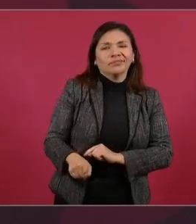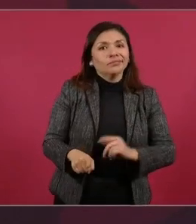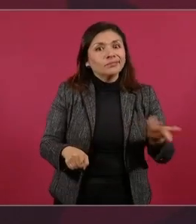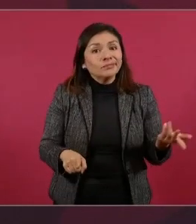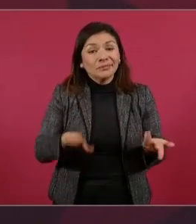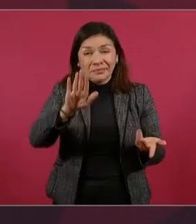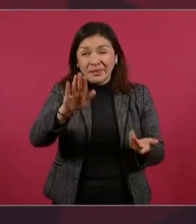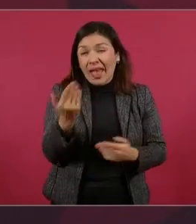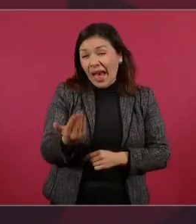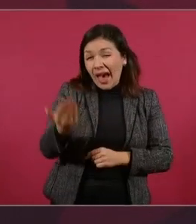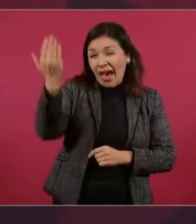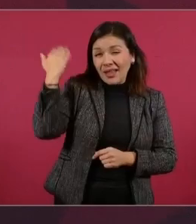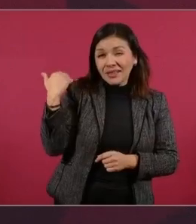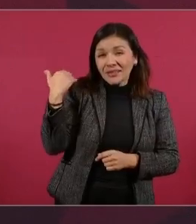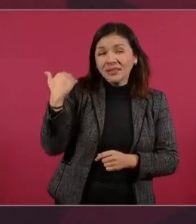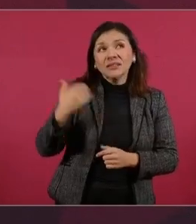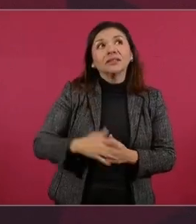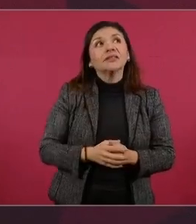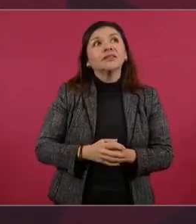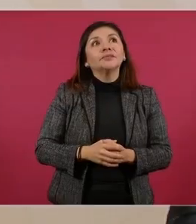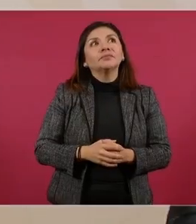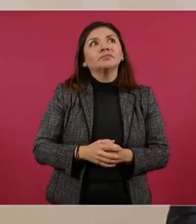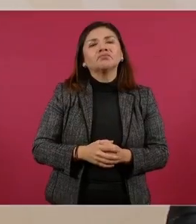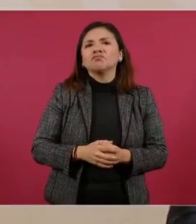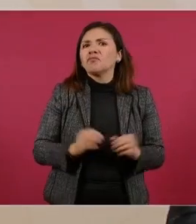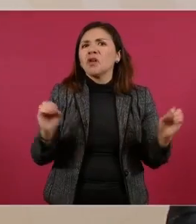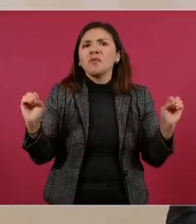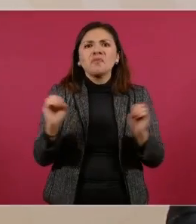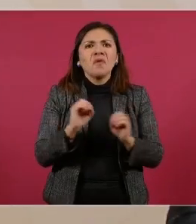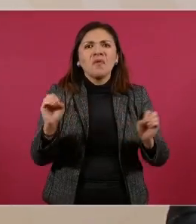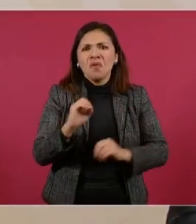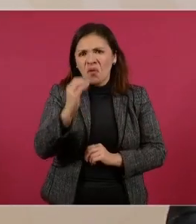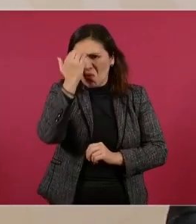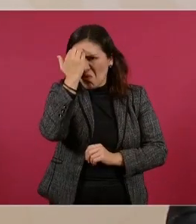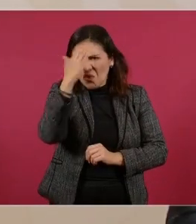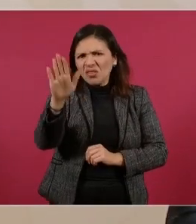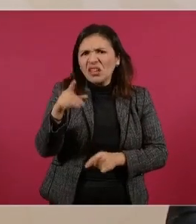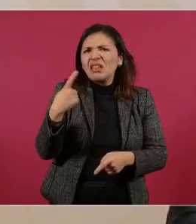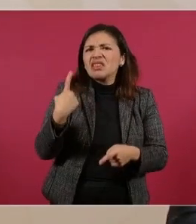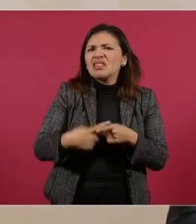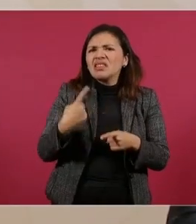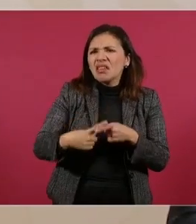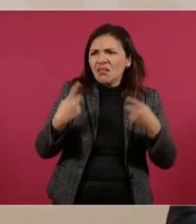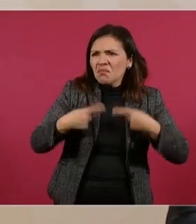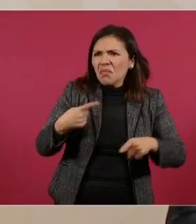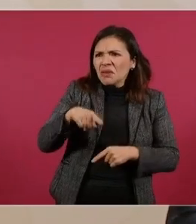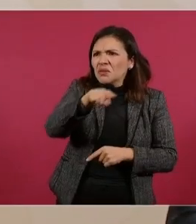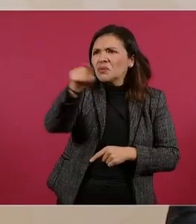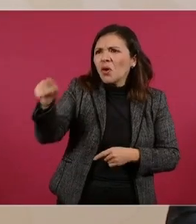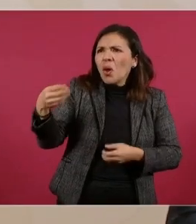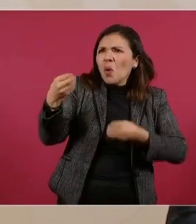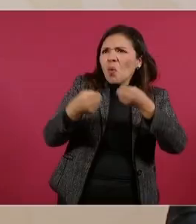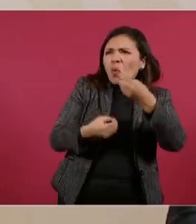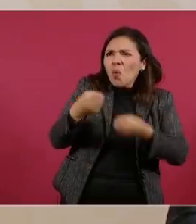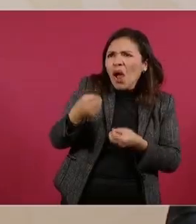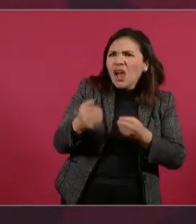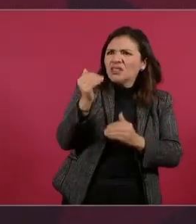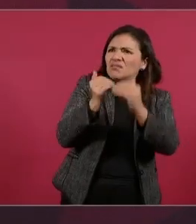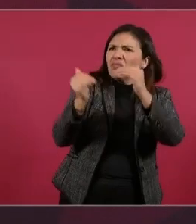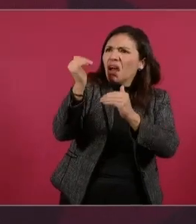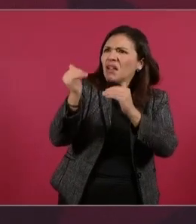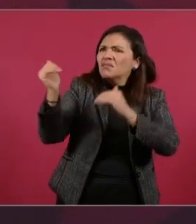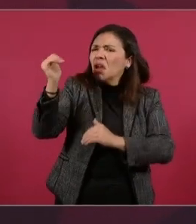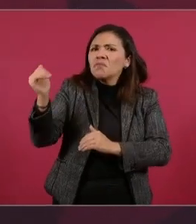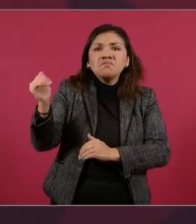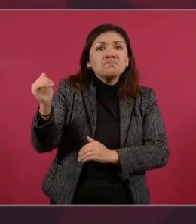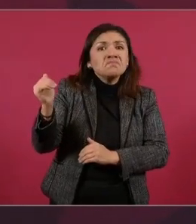más antes ni siquiera se conocían los nombres de los jueces de los magistrados los